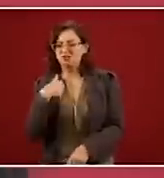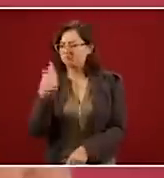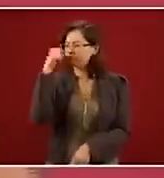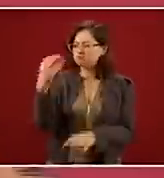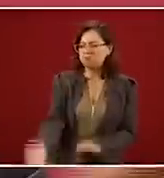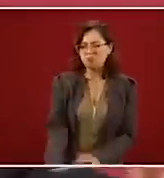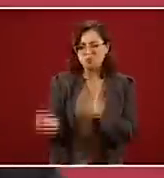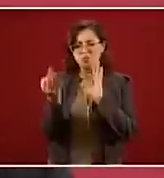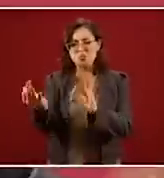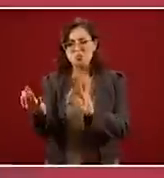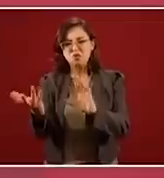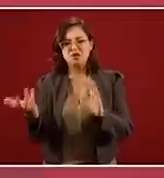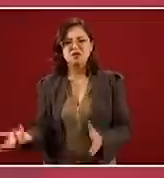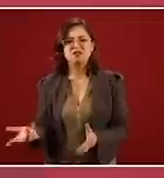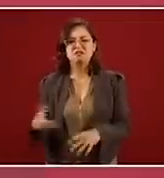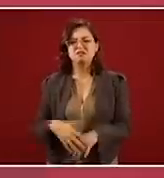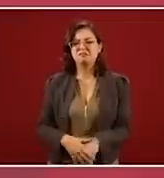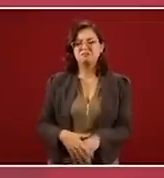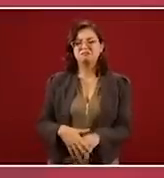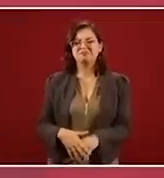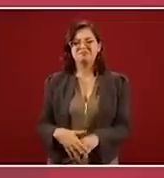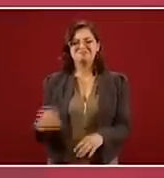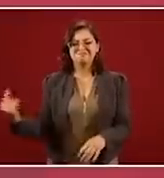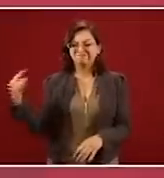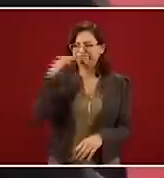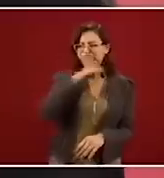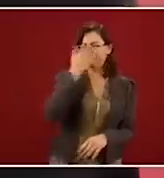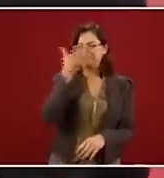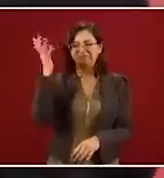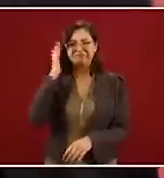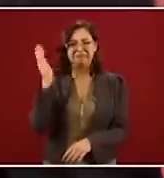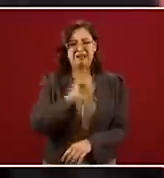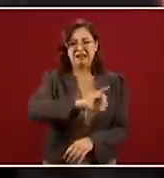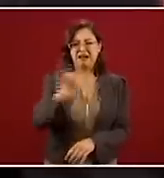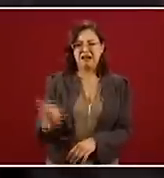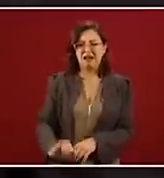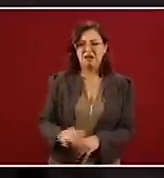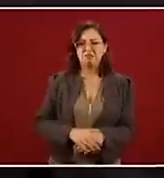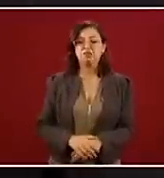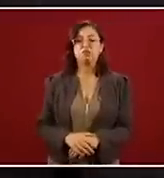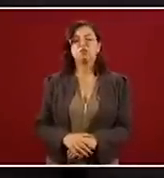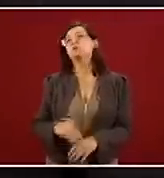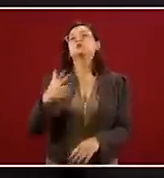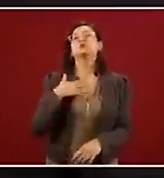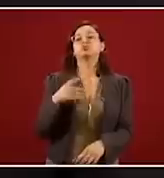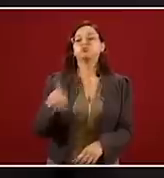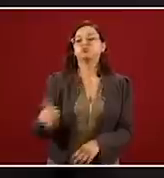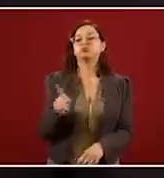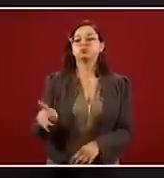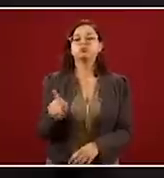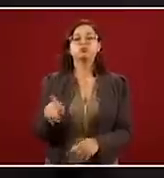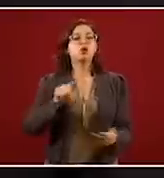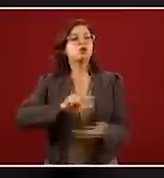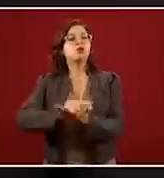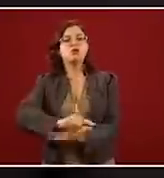No es la hipocresía de, oye, la ley es la ley, como decían antes,